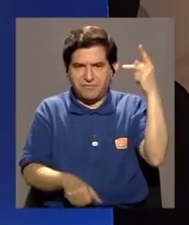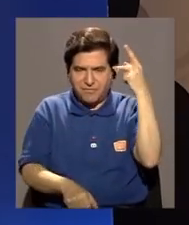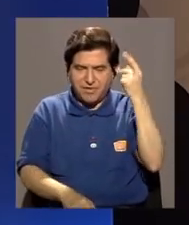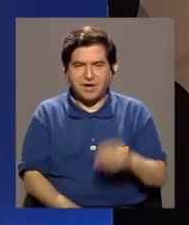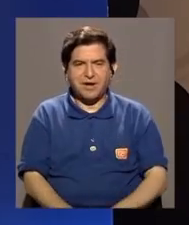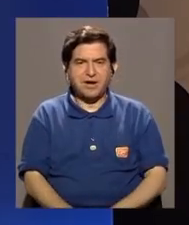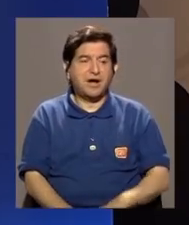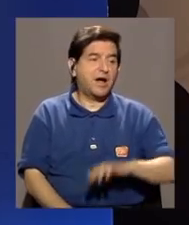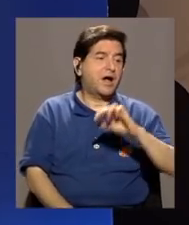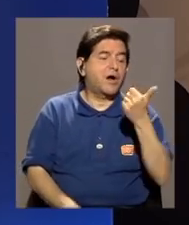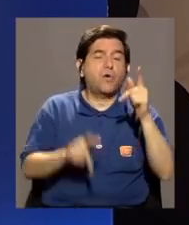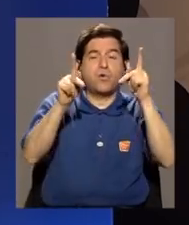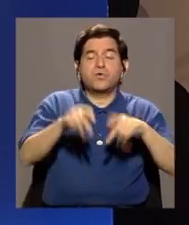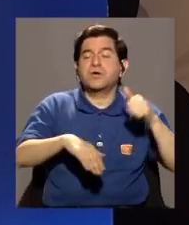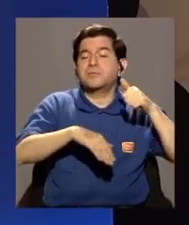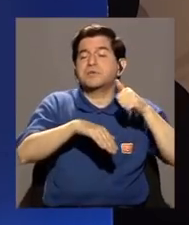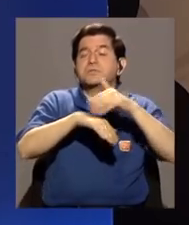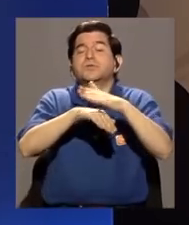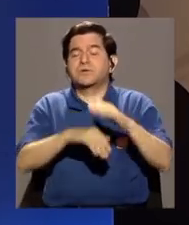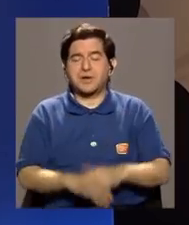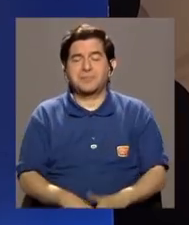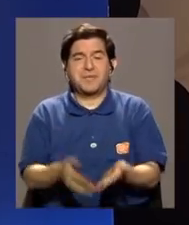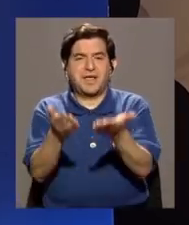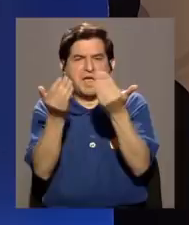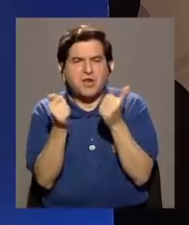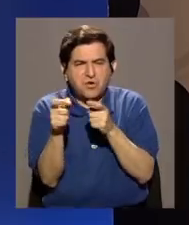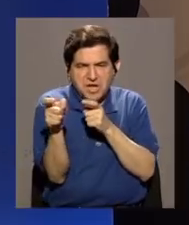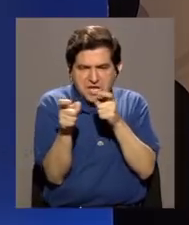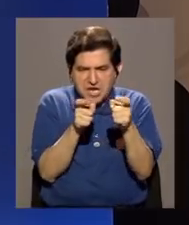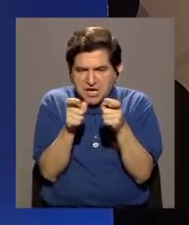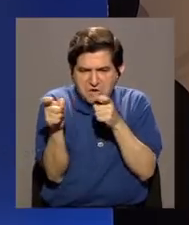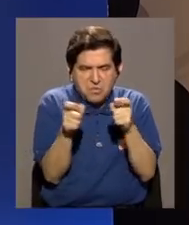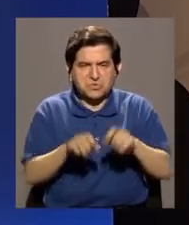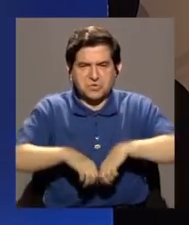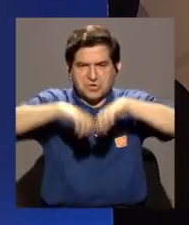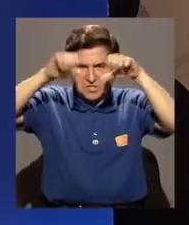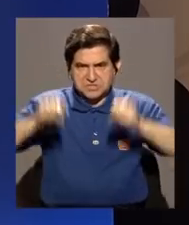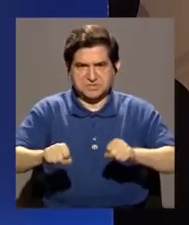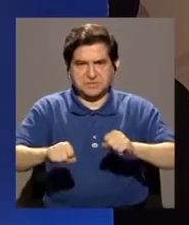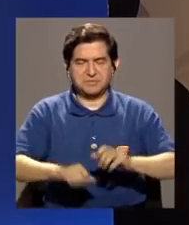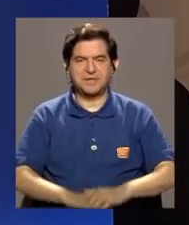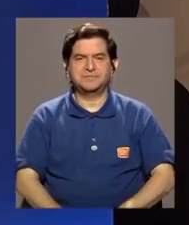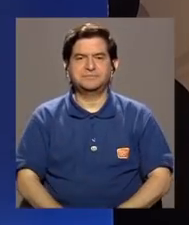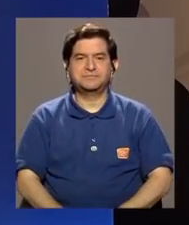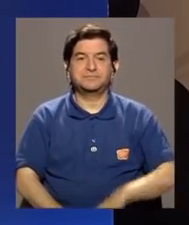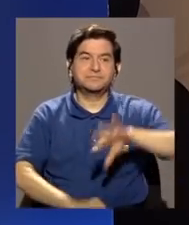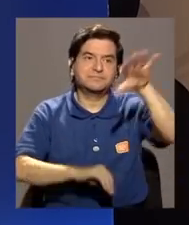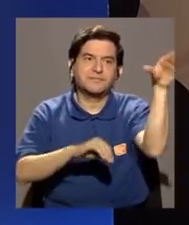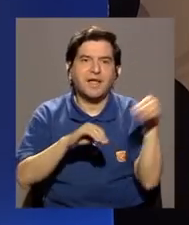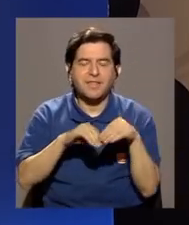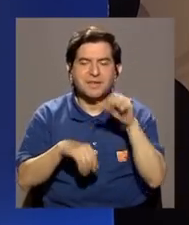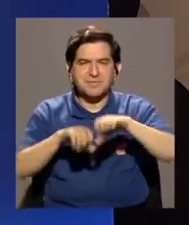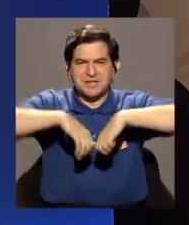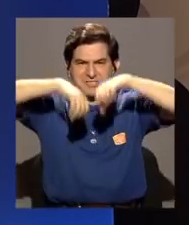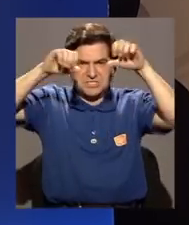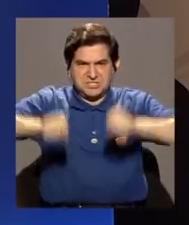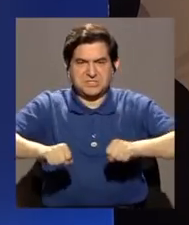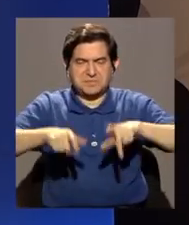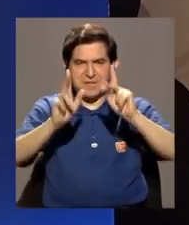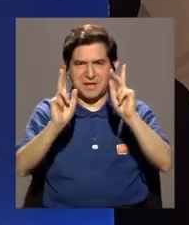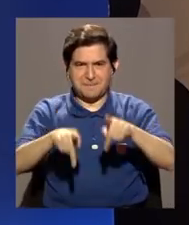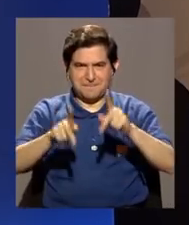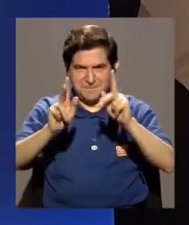va encomendada por otro político que lo que lo que quiere es manipular el sistema y atrás de esos y en ese sistema